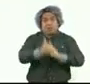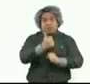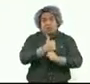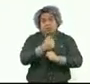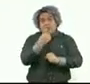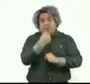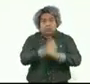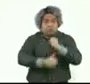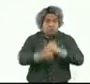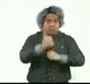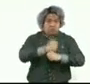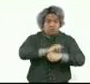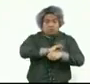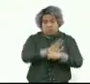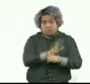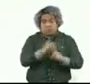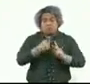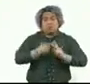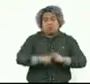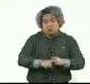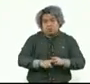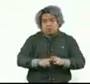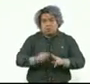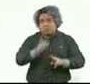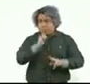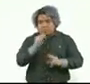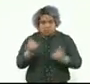etapas previas de incremento de casos y hospitalizaciones en la ciudad.